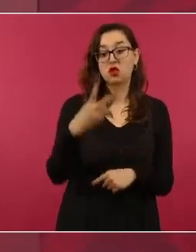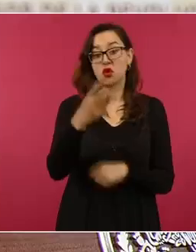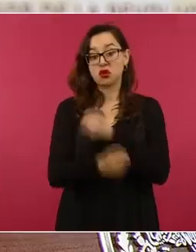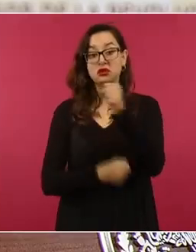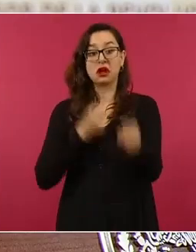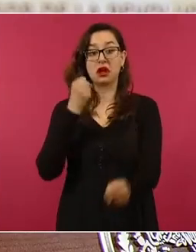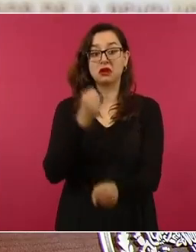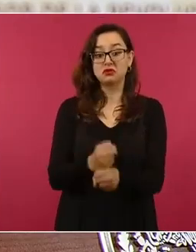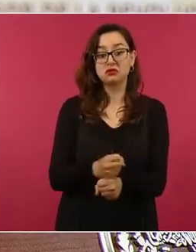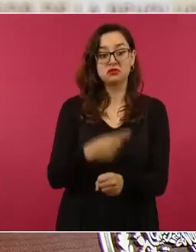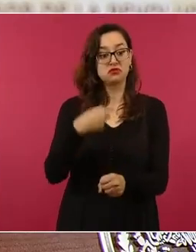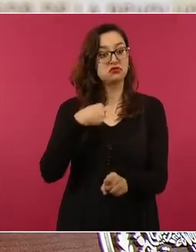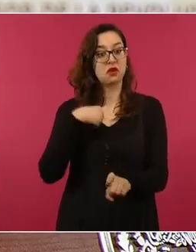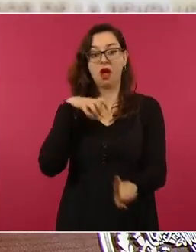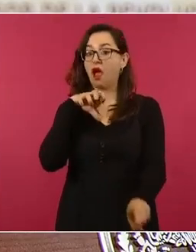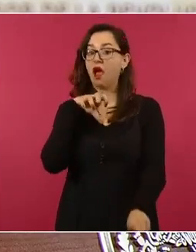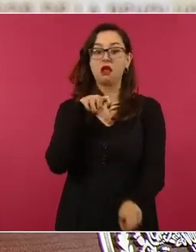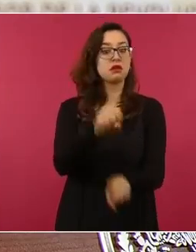Esto